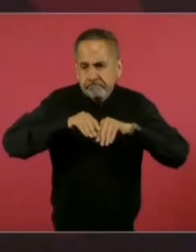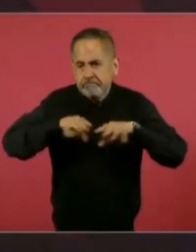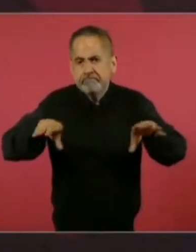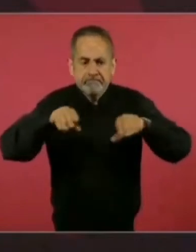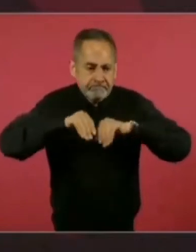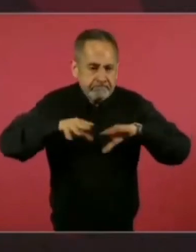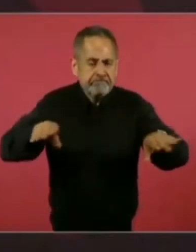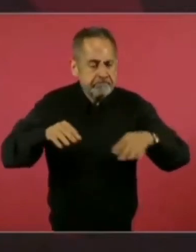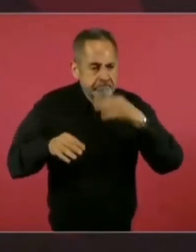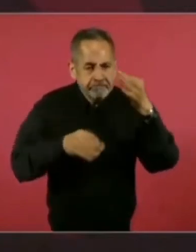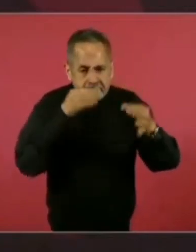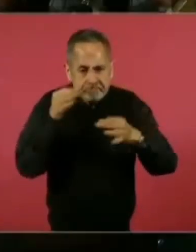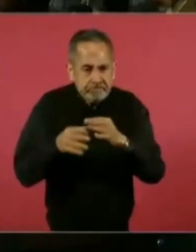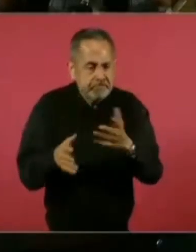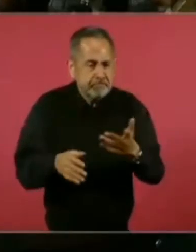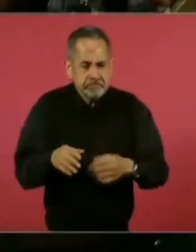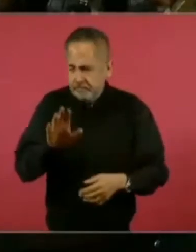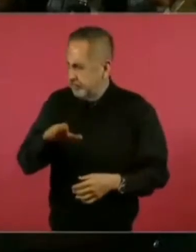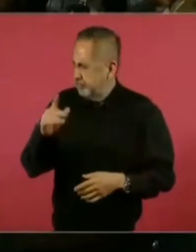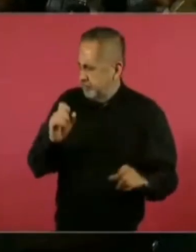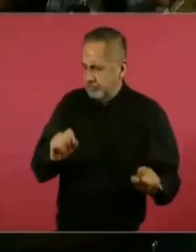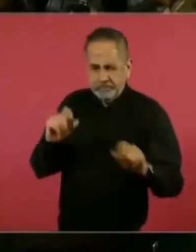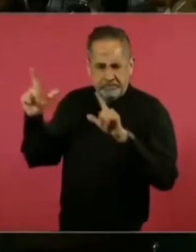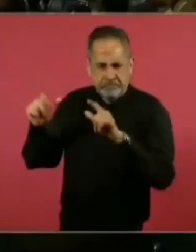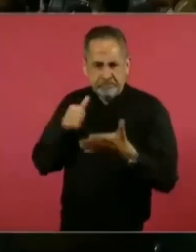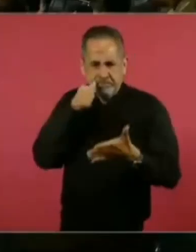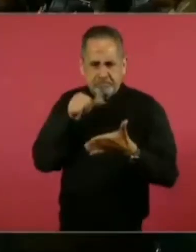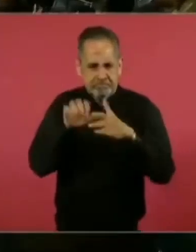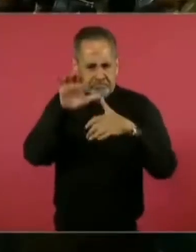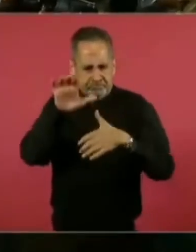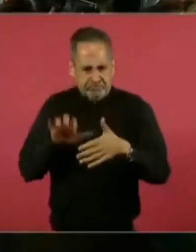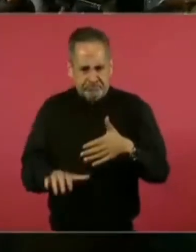caso. No sé si pones la carta